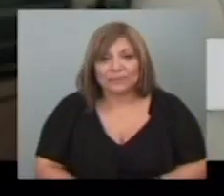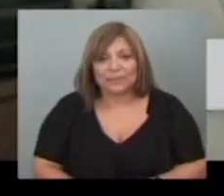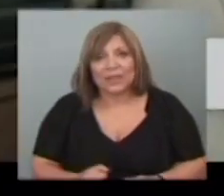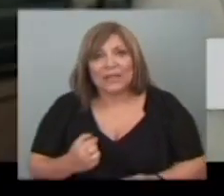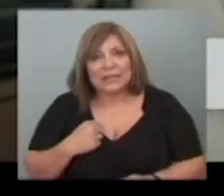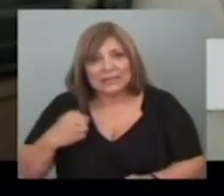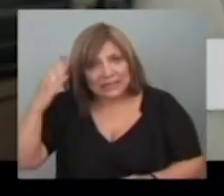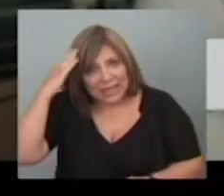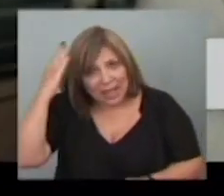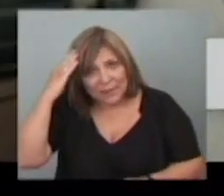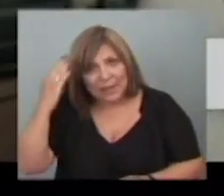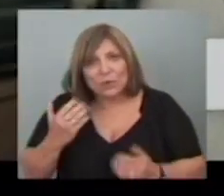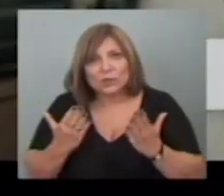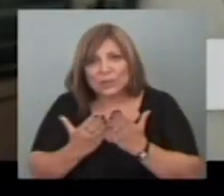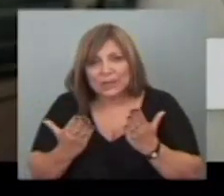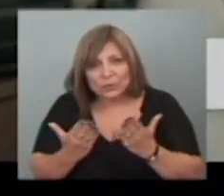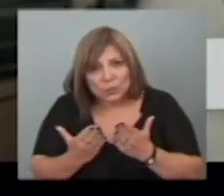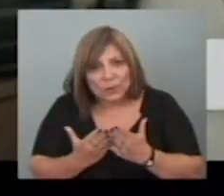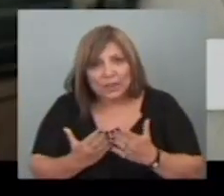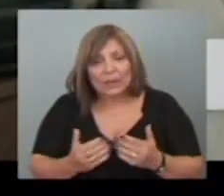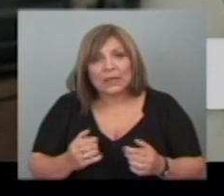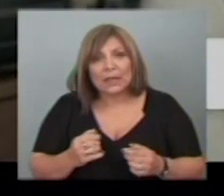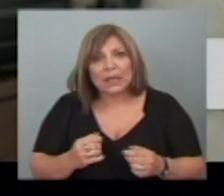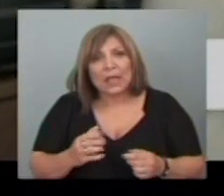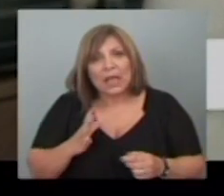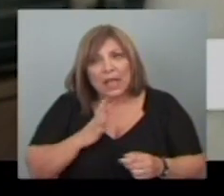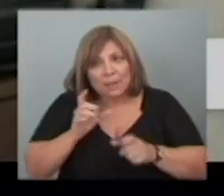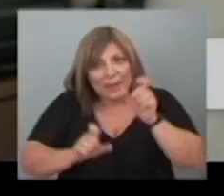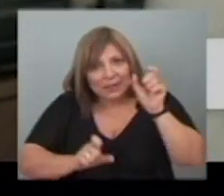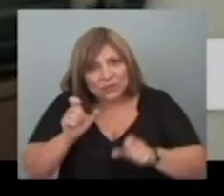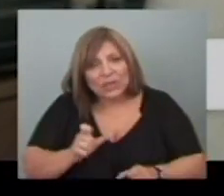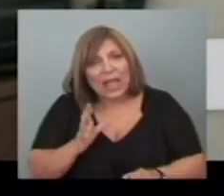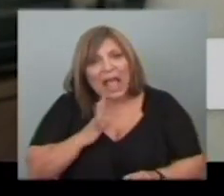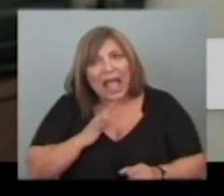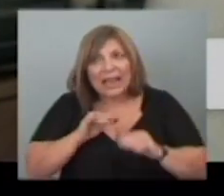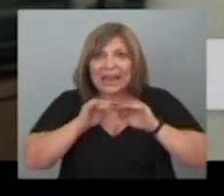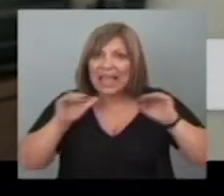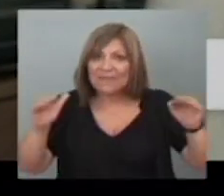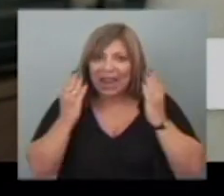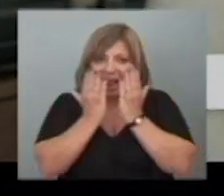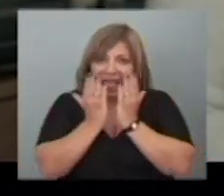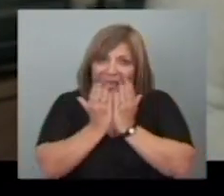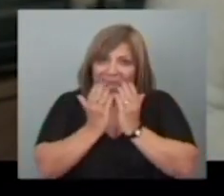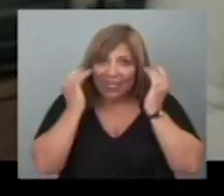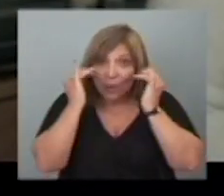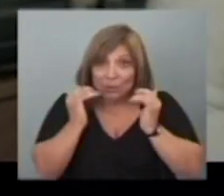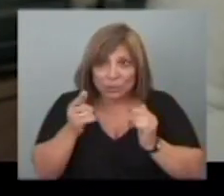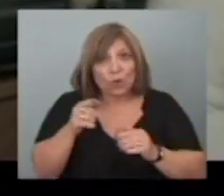Sabemos, por lo que se ha estudiado, la gente tiene un nivel educativo promedio